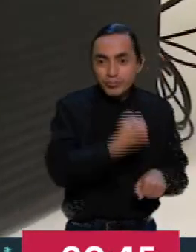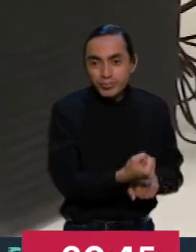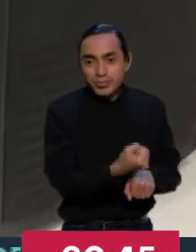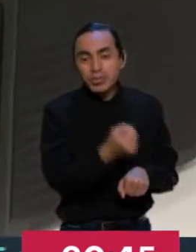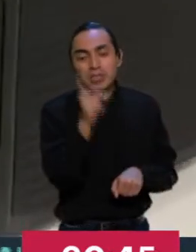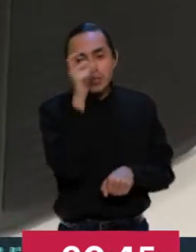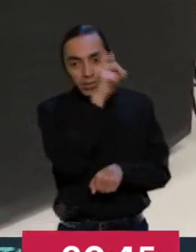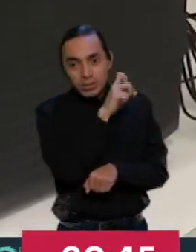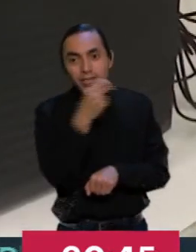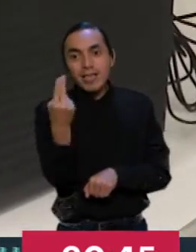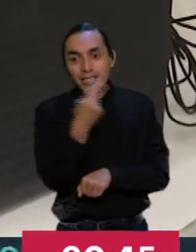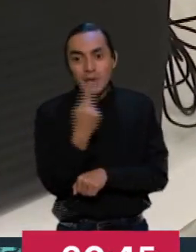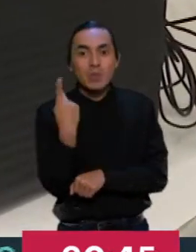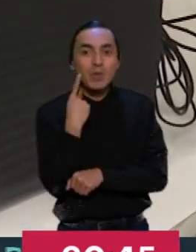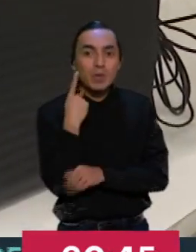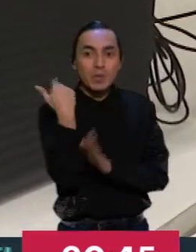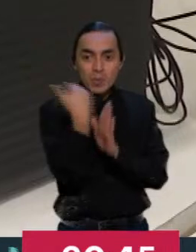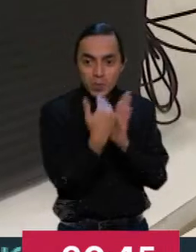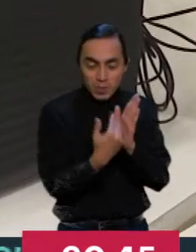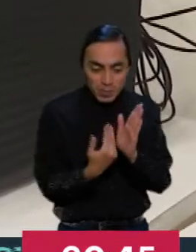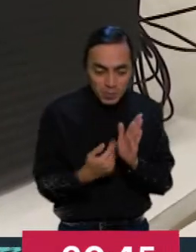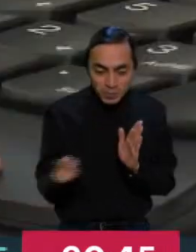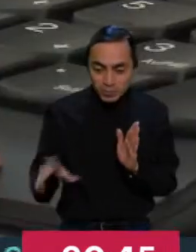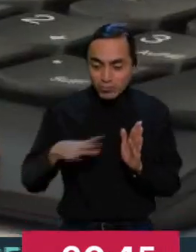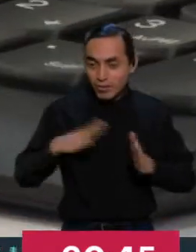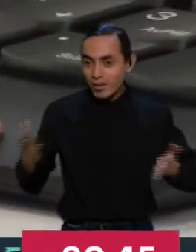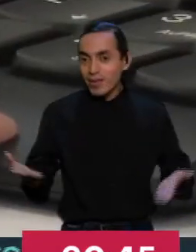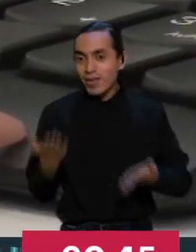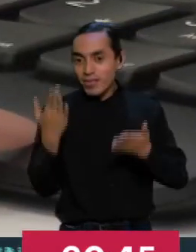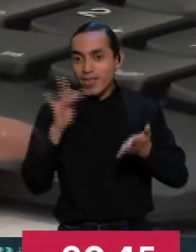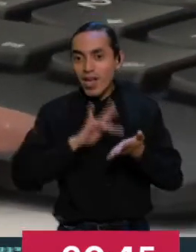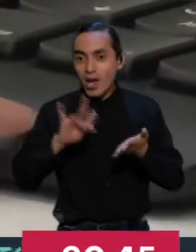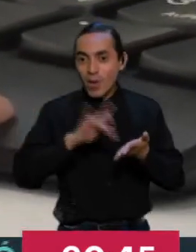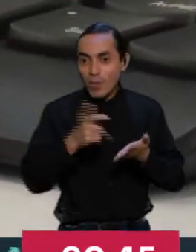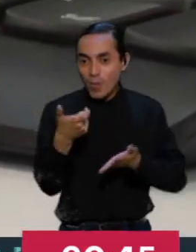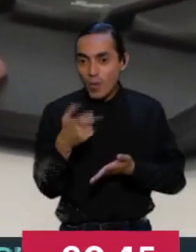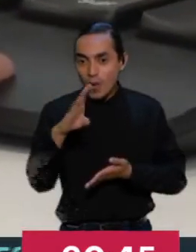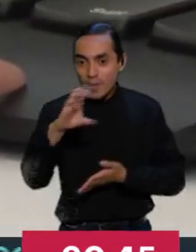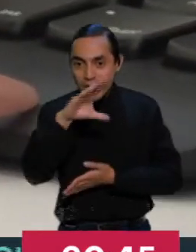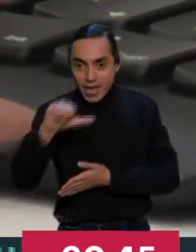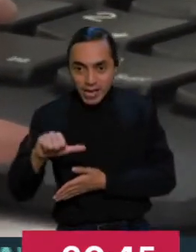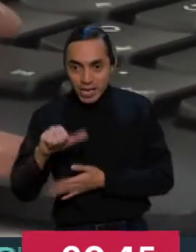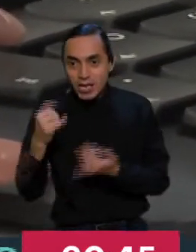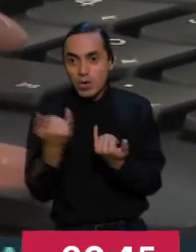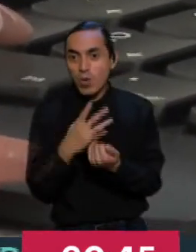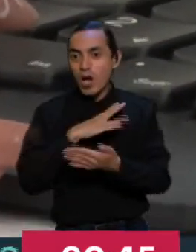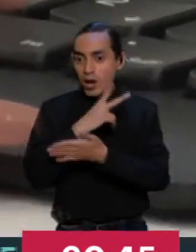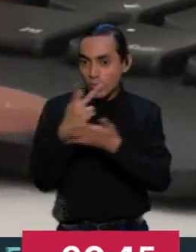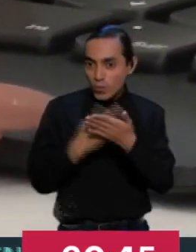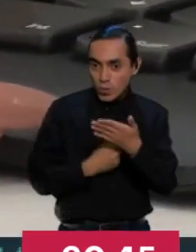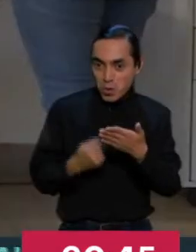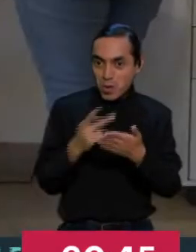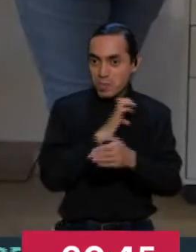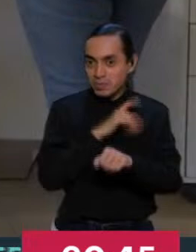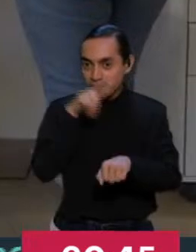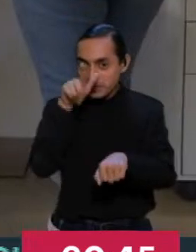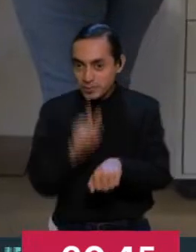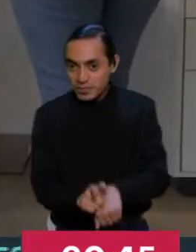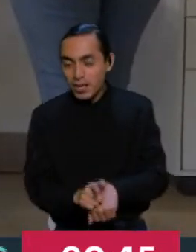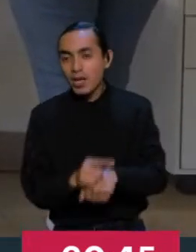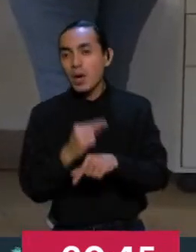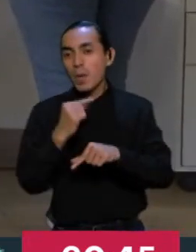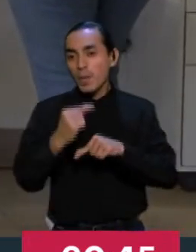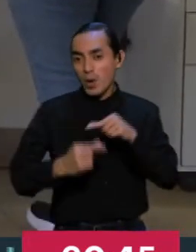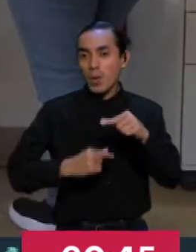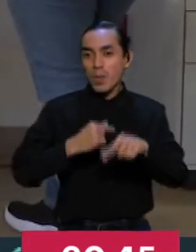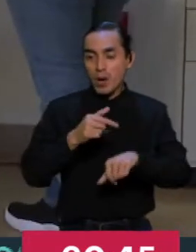política pública, que se estimulen, se den becas, se pueda como generar programas específicos, y son pequeñas acciones que sí pueden